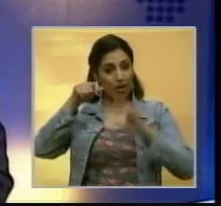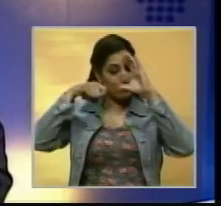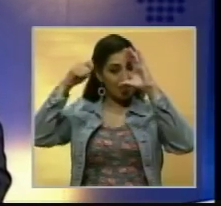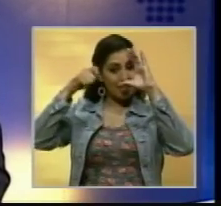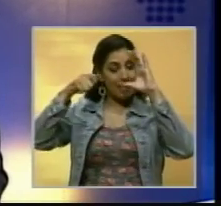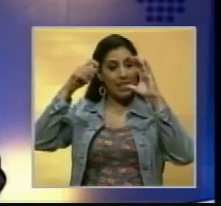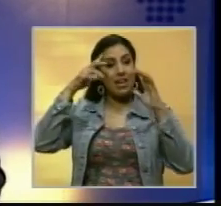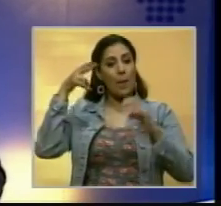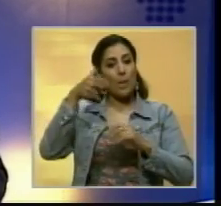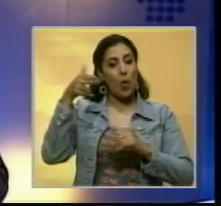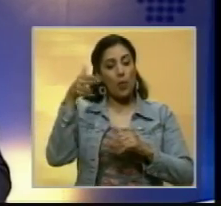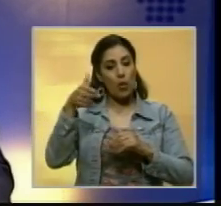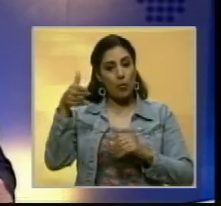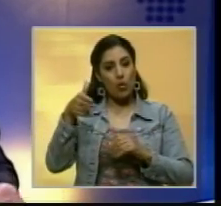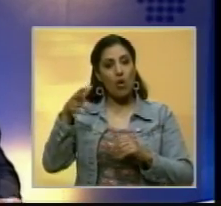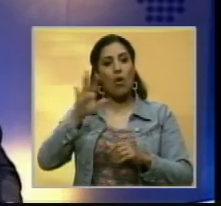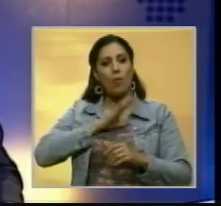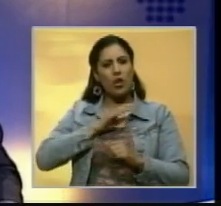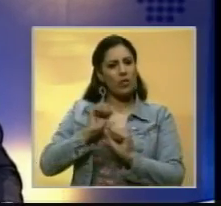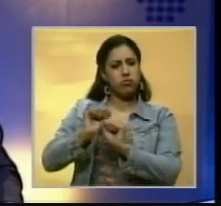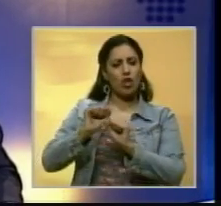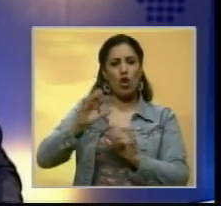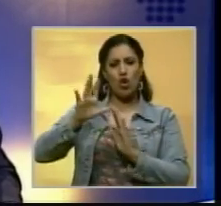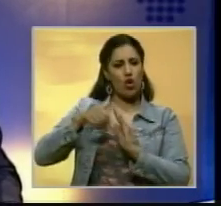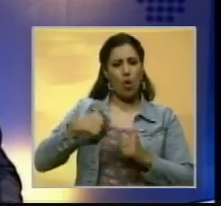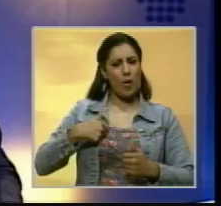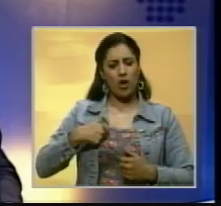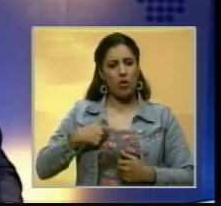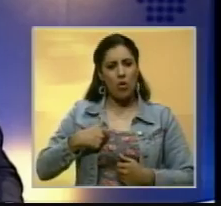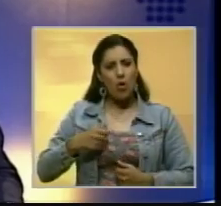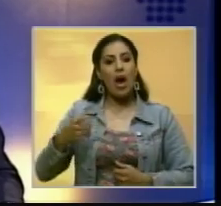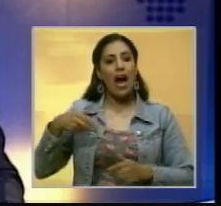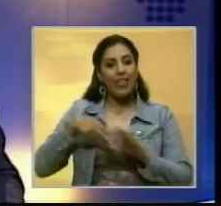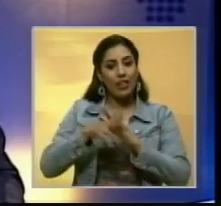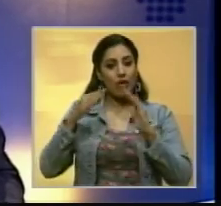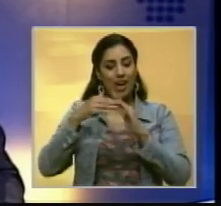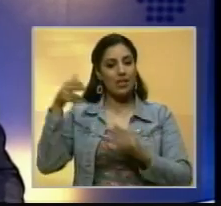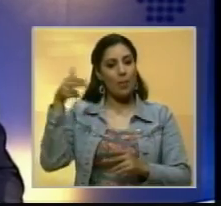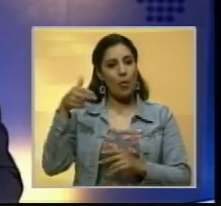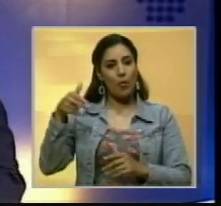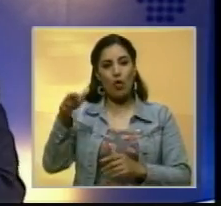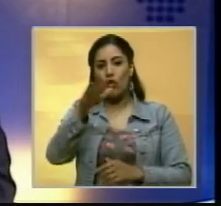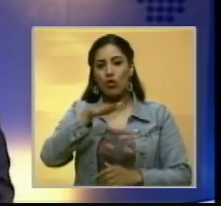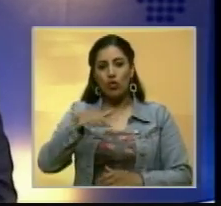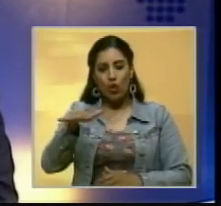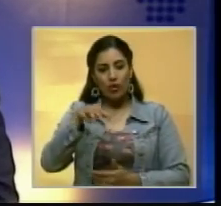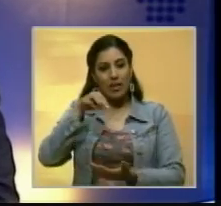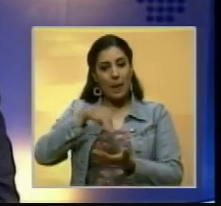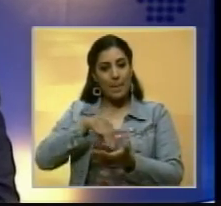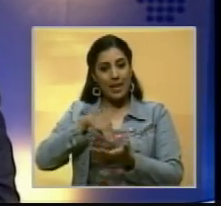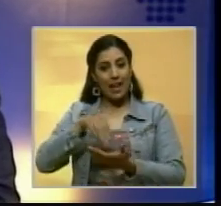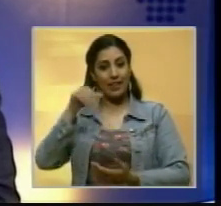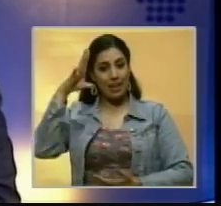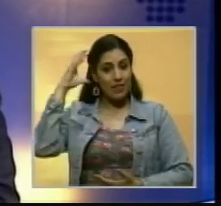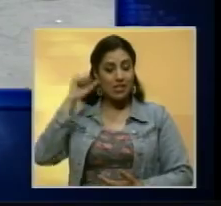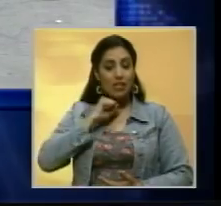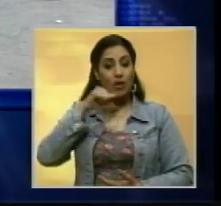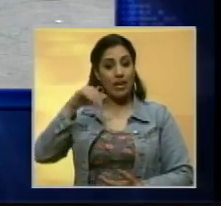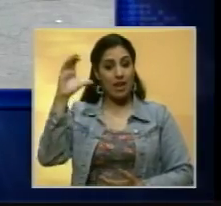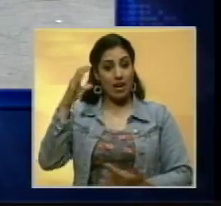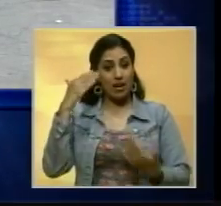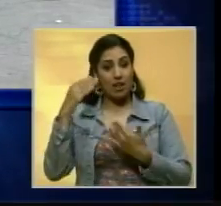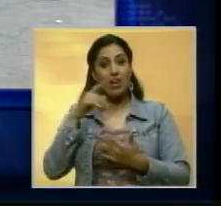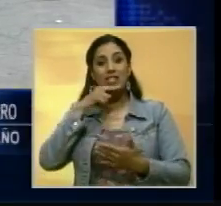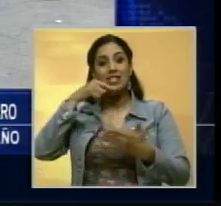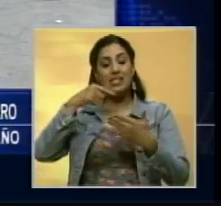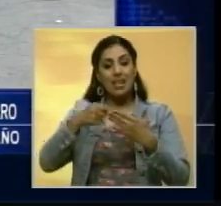fue asesinada de varios disparos tras oponer resistencia al robo cuando llegaba a su residencia, ubicada en la urbanización Miranda, aquí en Caracas. Quedó